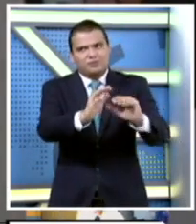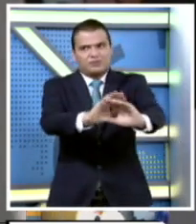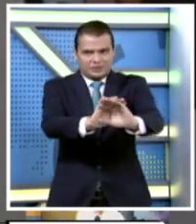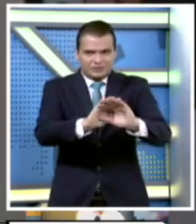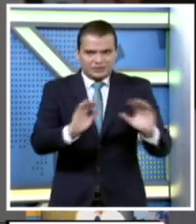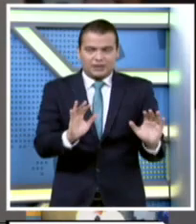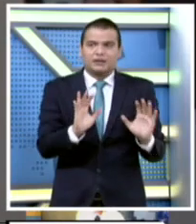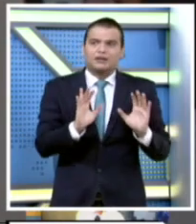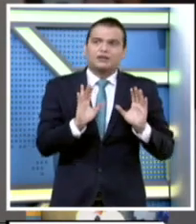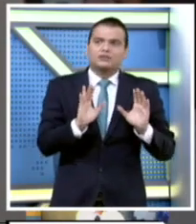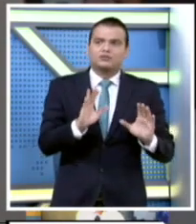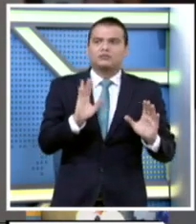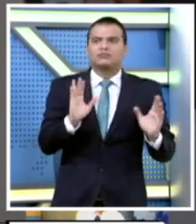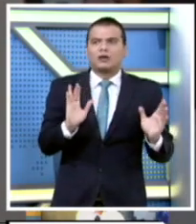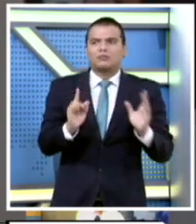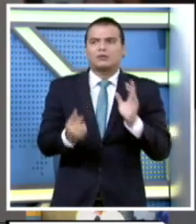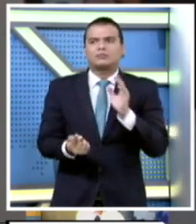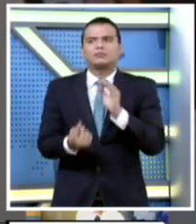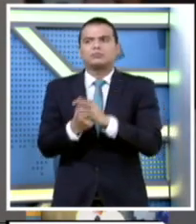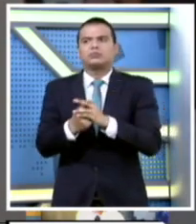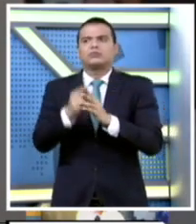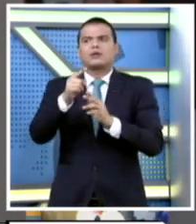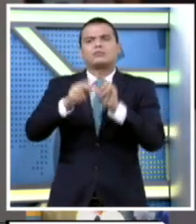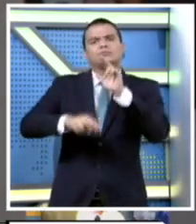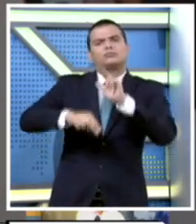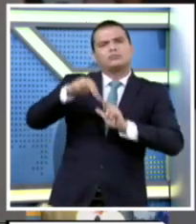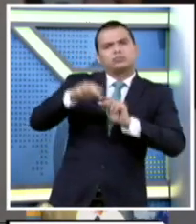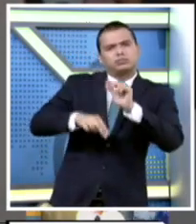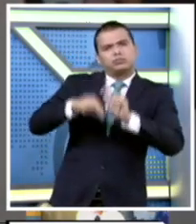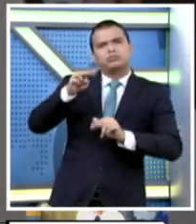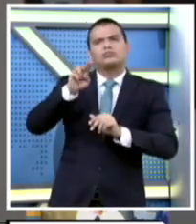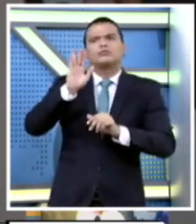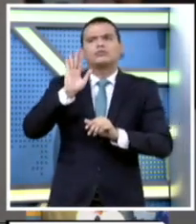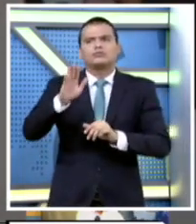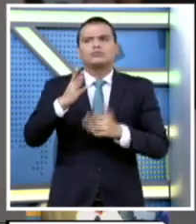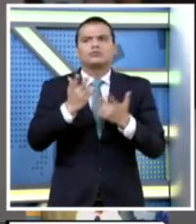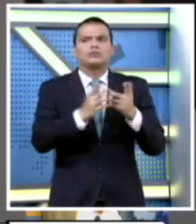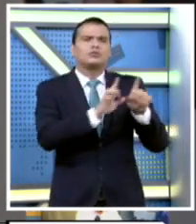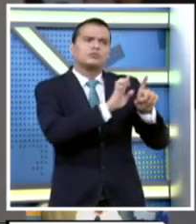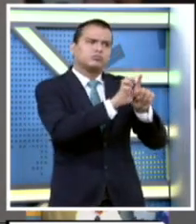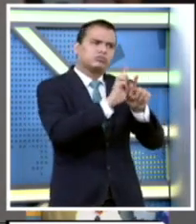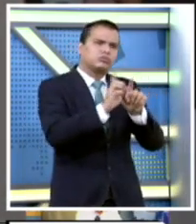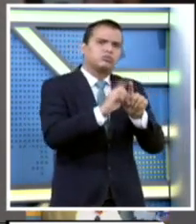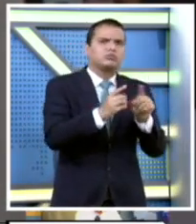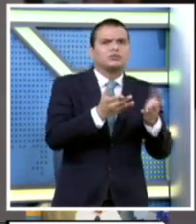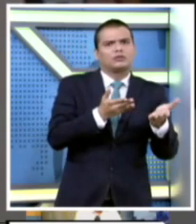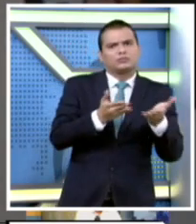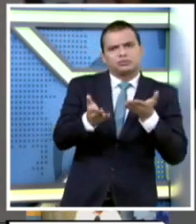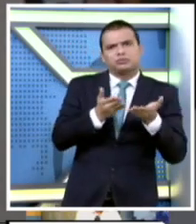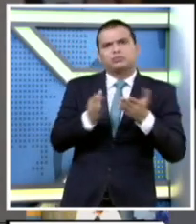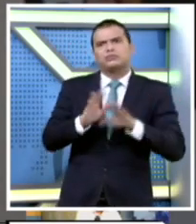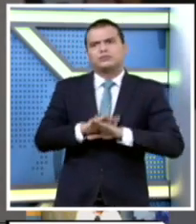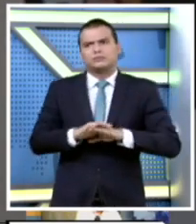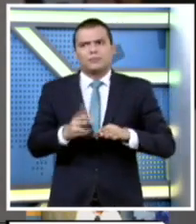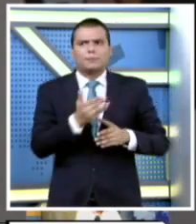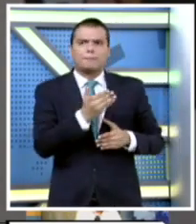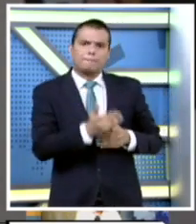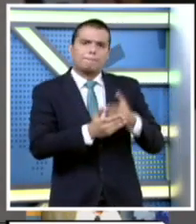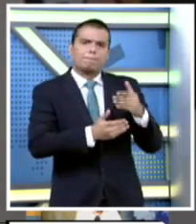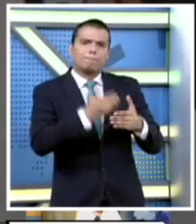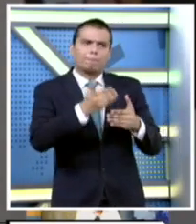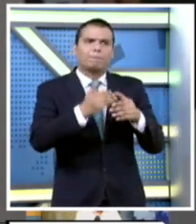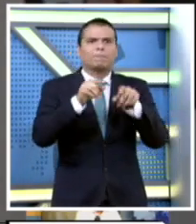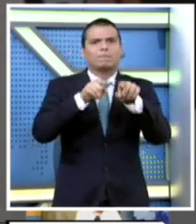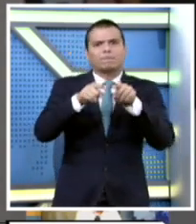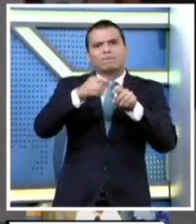progresivamente se ha venido habilitando la construcción de viviendas y de obras de infraestructura. progresivamente ha venido entrando la industria de